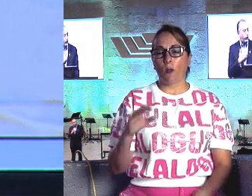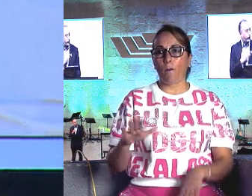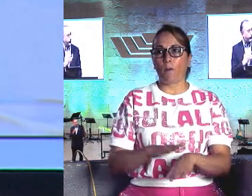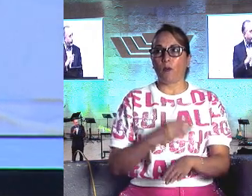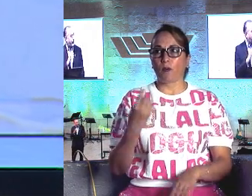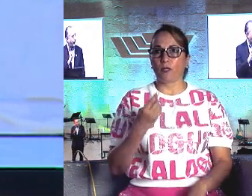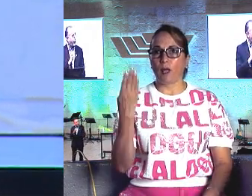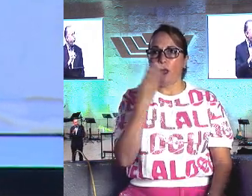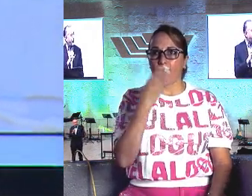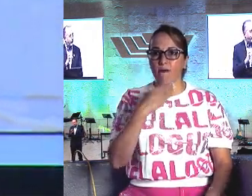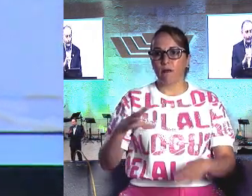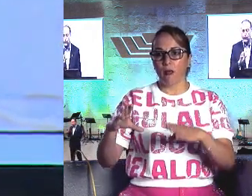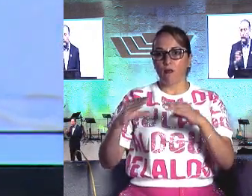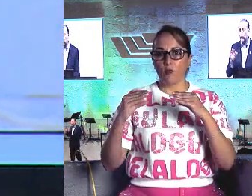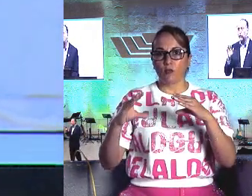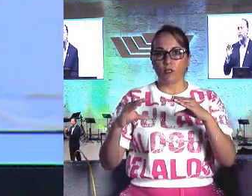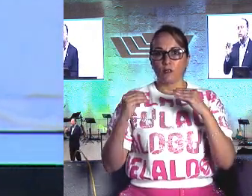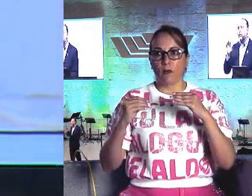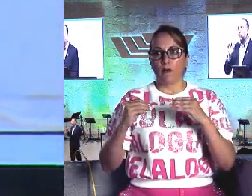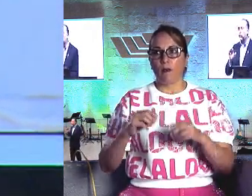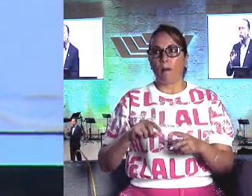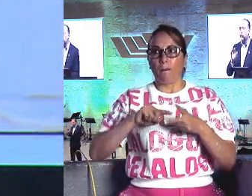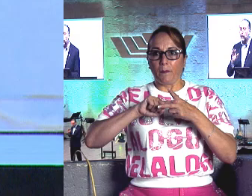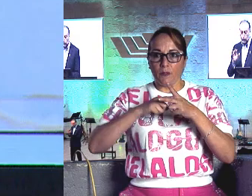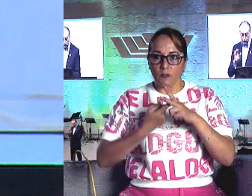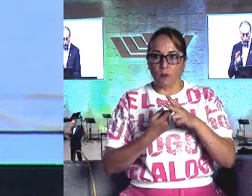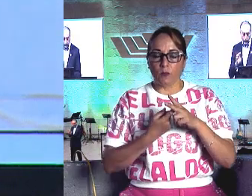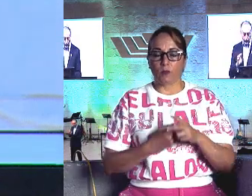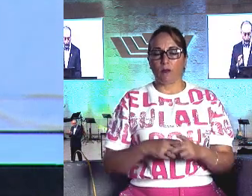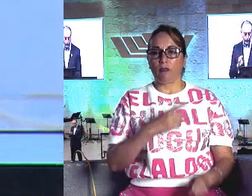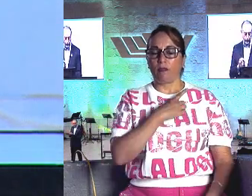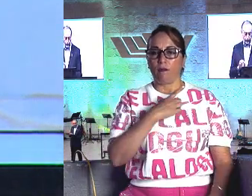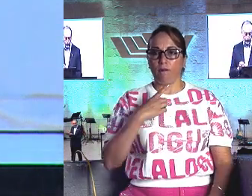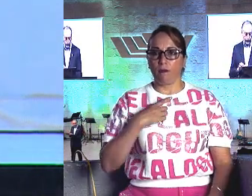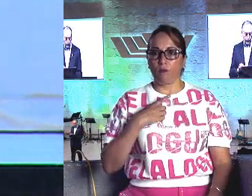nos enseña que hay principios que nosotros tenemos que cuidar.